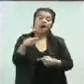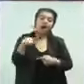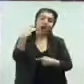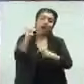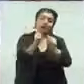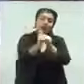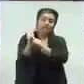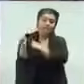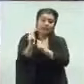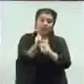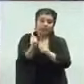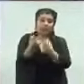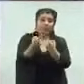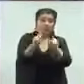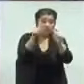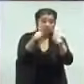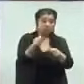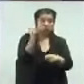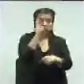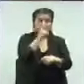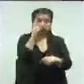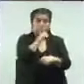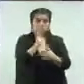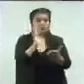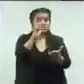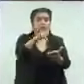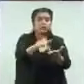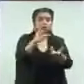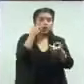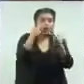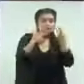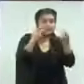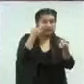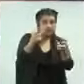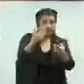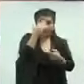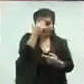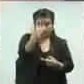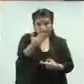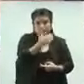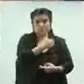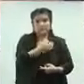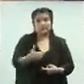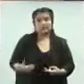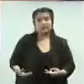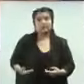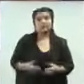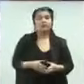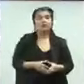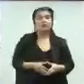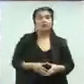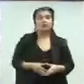abril y hasta el día de hoy no han llegado a hacer la visita. Gracias, presidente.